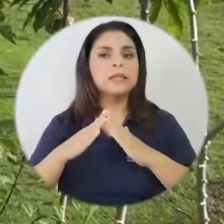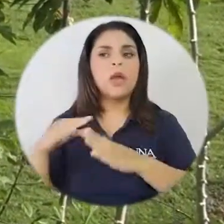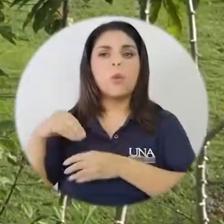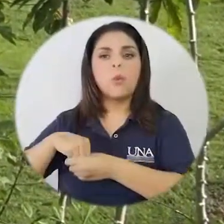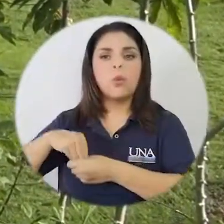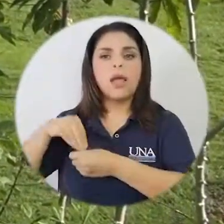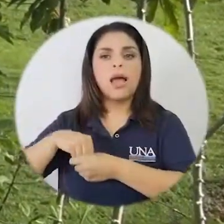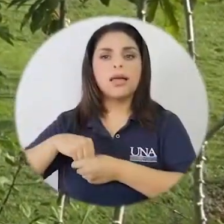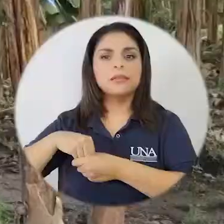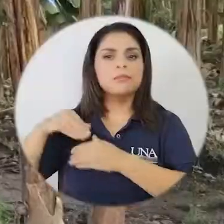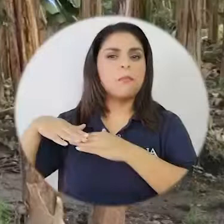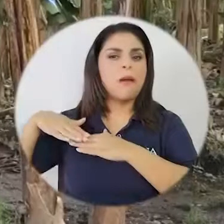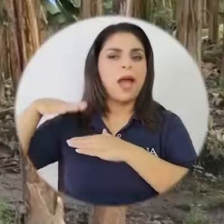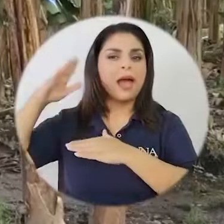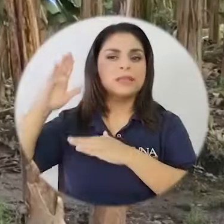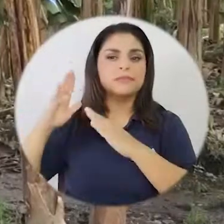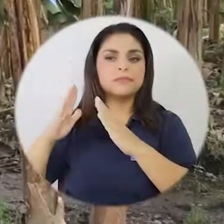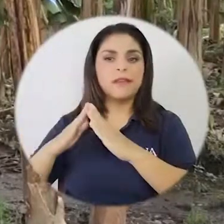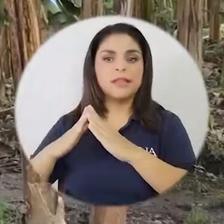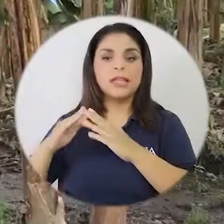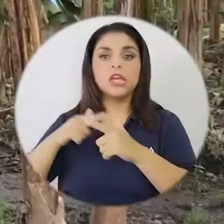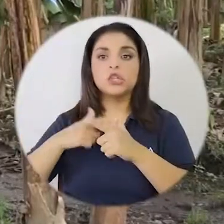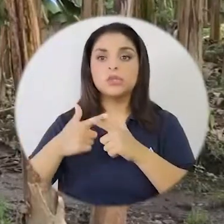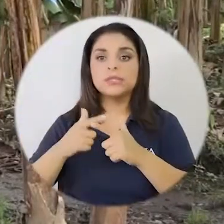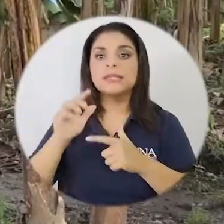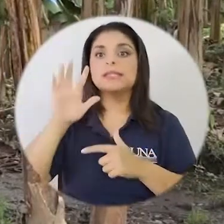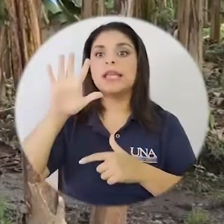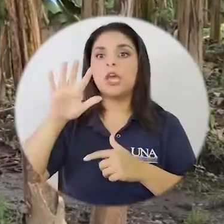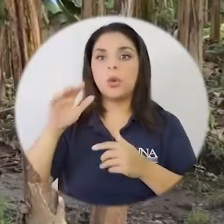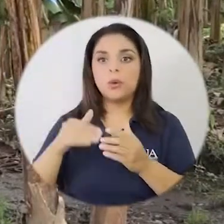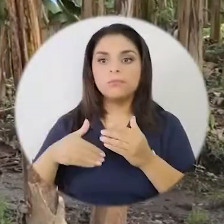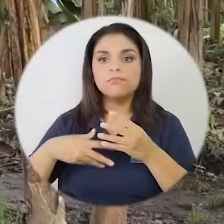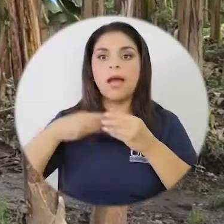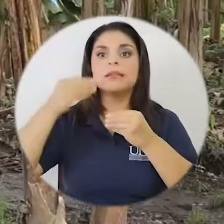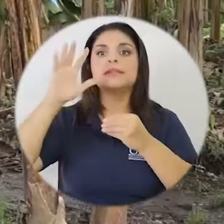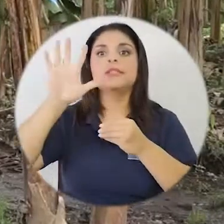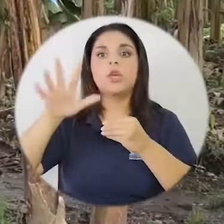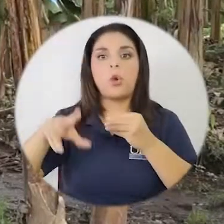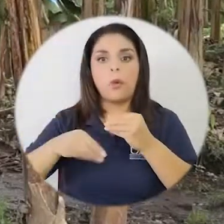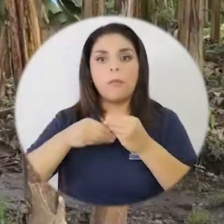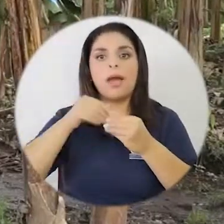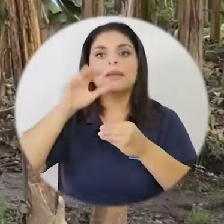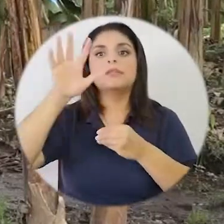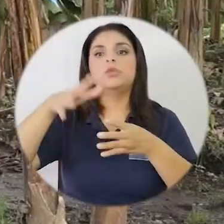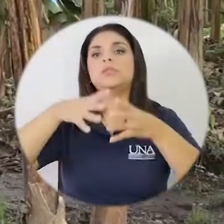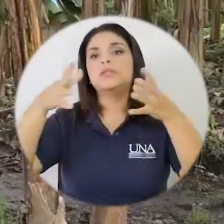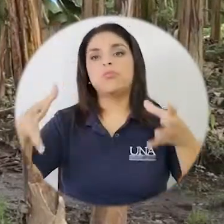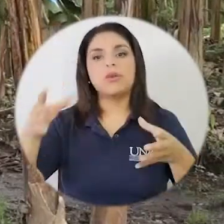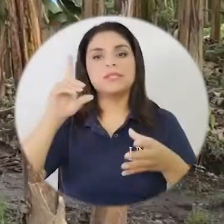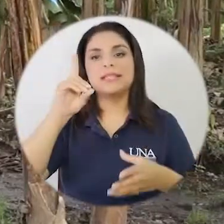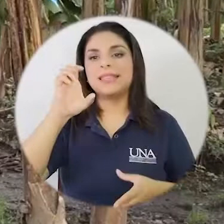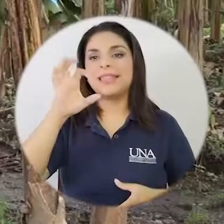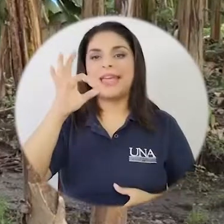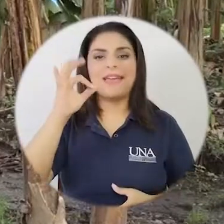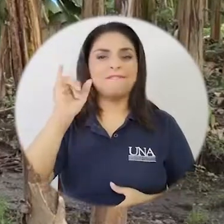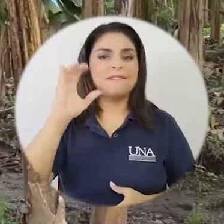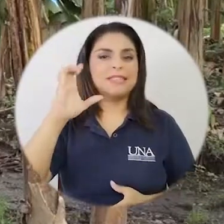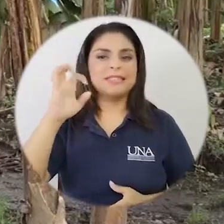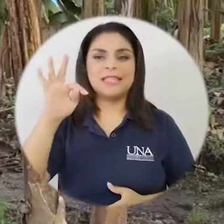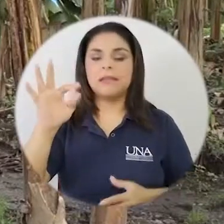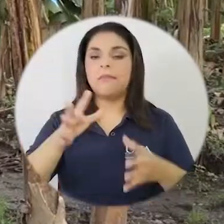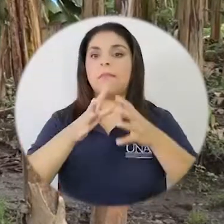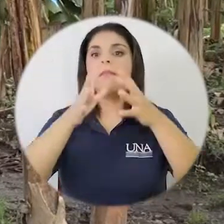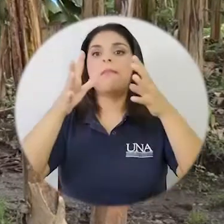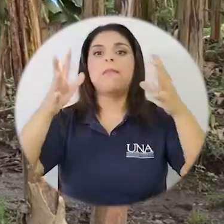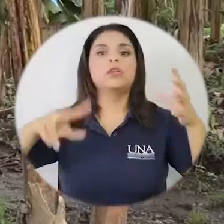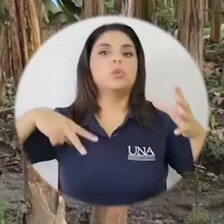téngalo por seguro, Mari, que dentro de 5 años, Sí, de 5 en 5 vamos de a tener 5 un en déficit 5, va enorme. a ser un déficit enorme. Y esto, repito nuevamente, nos va a